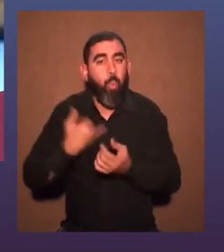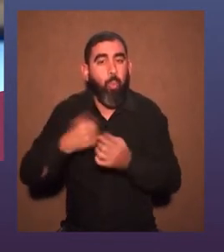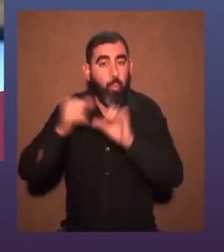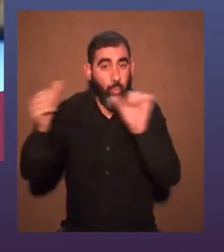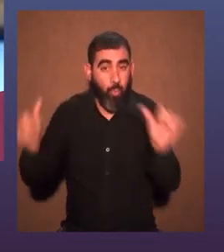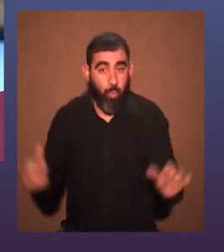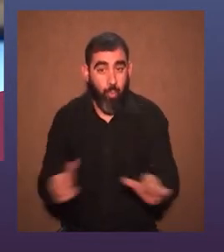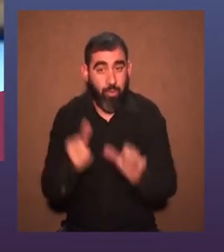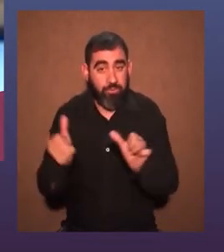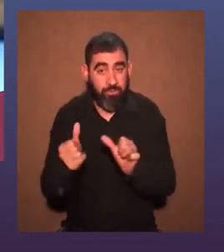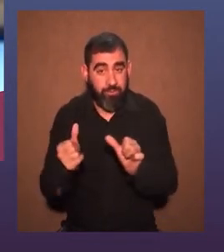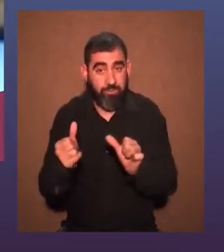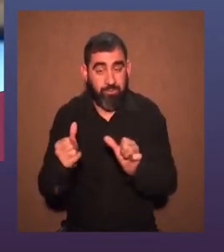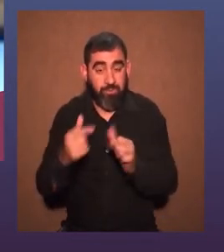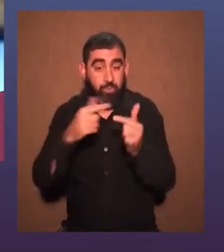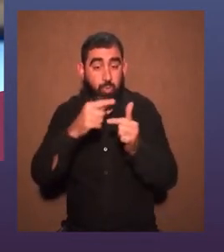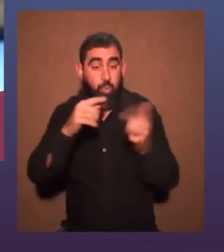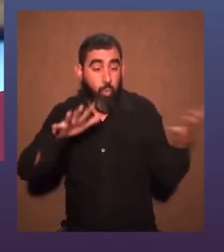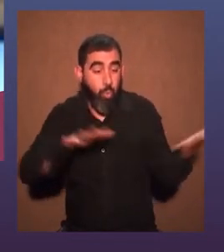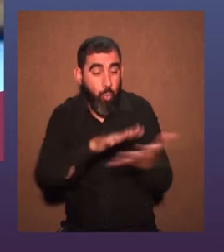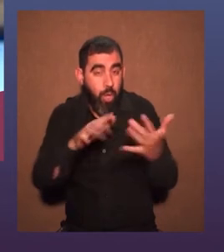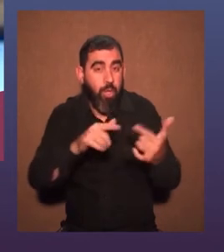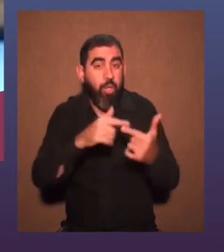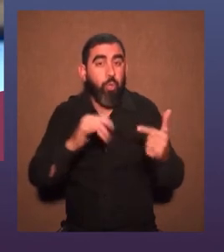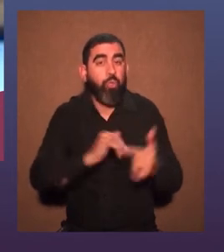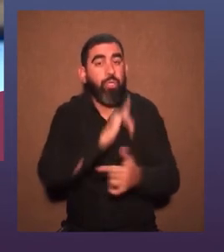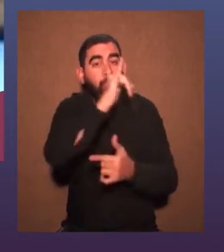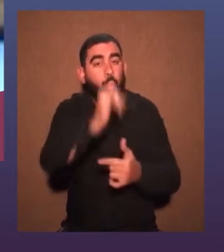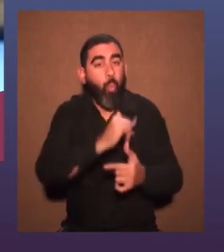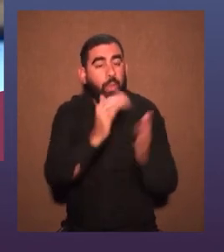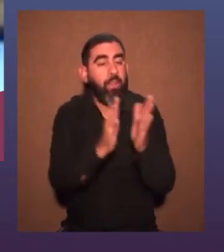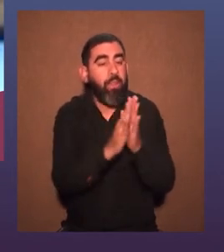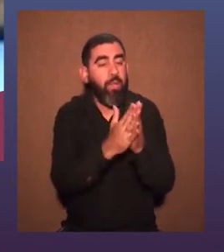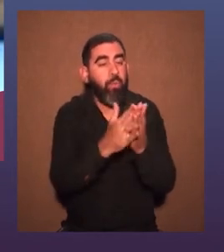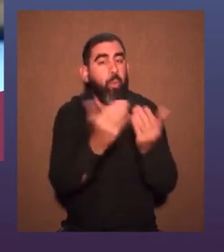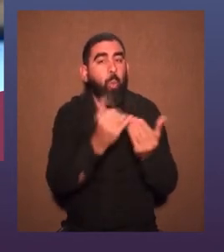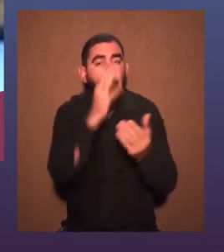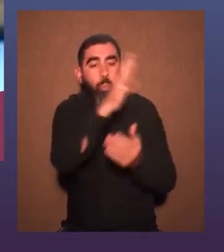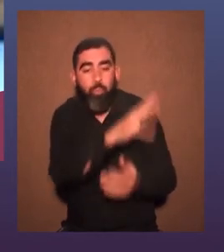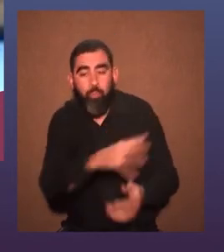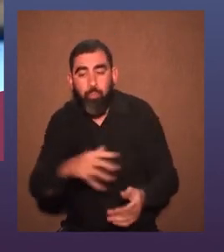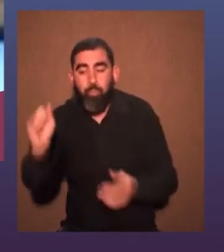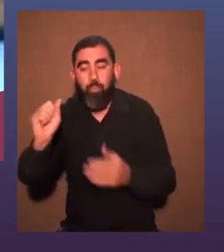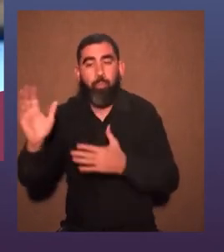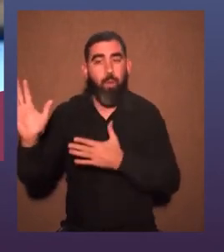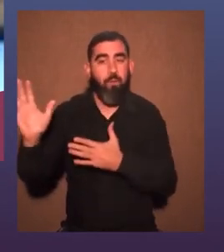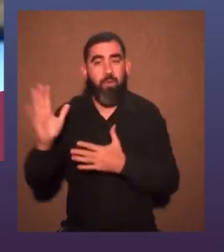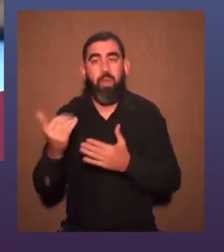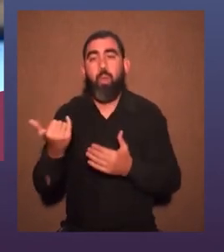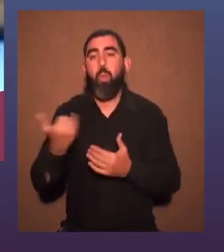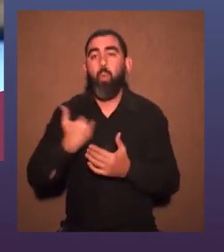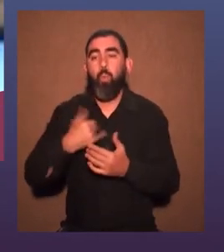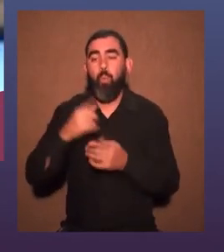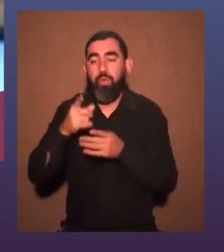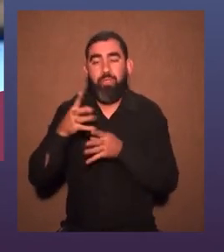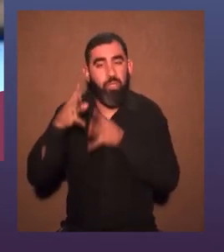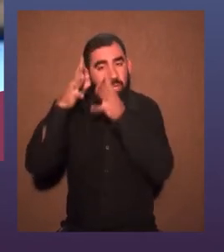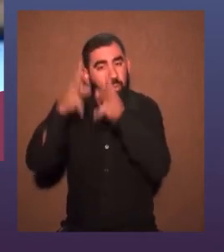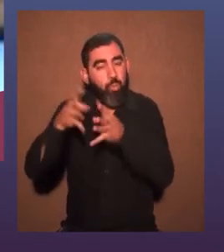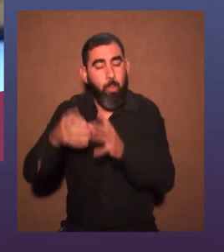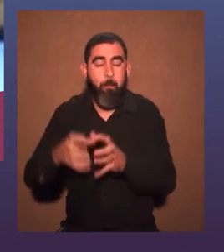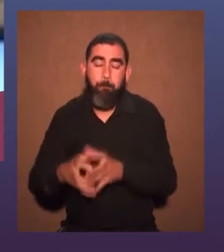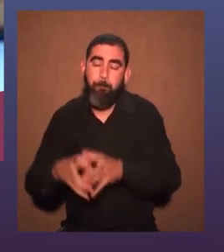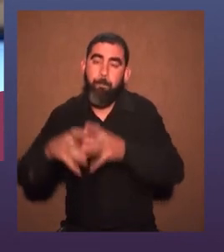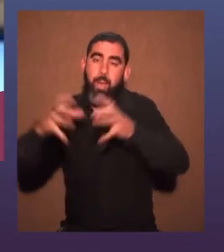descripción de esos espacios, de esos lugares, cómo llevarlo a la danza. Entonces, claro. Ese fue como el desafío más